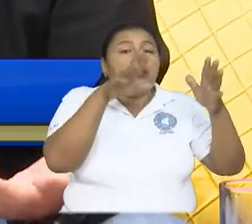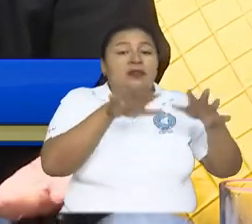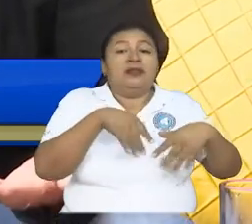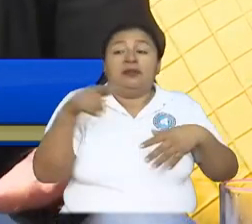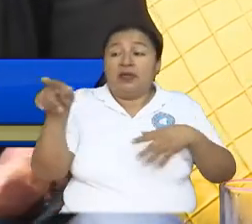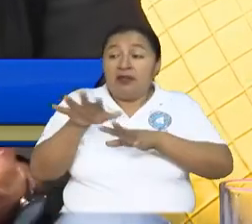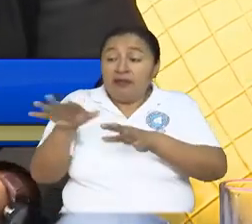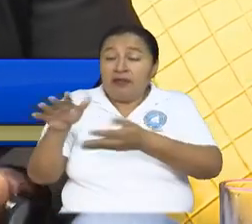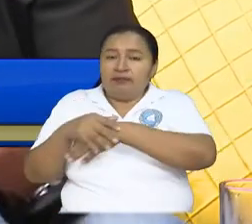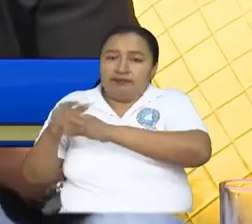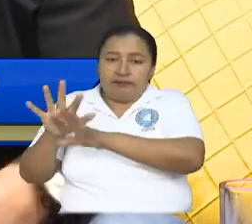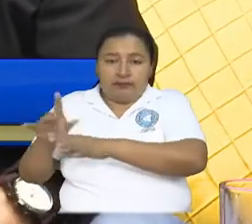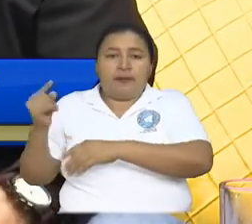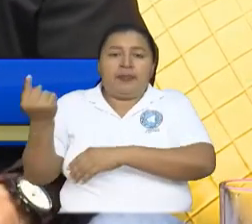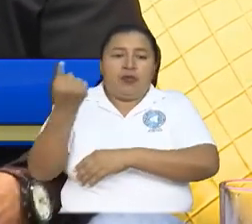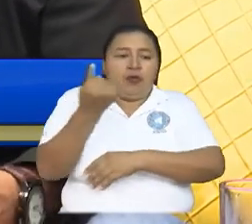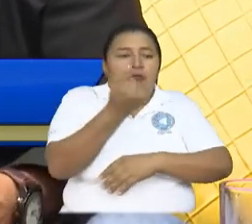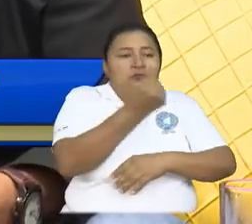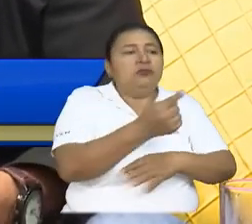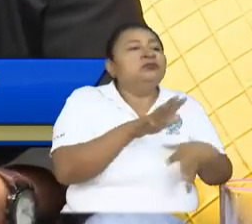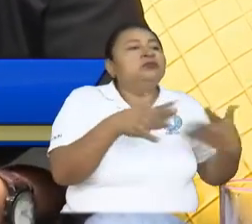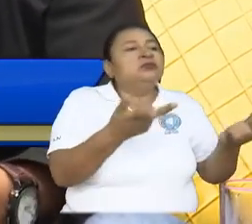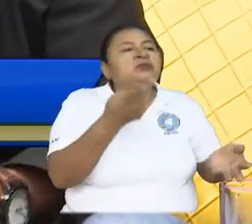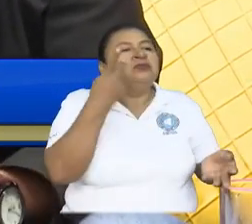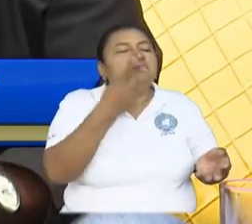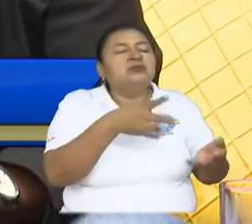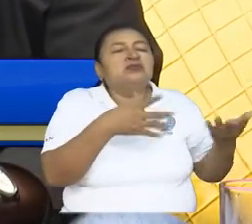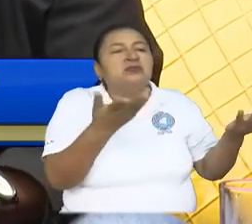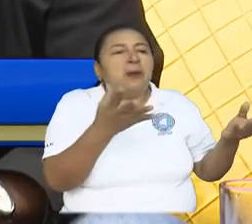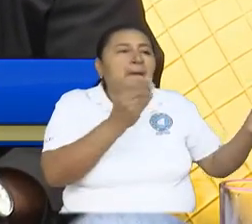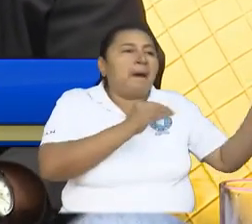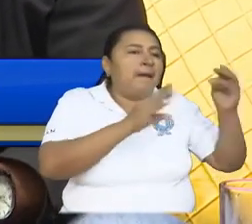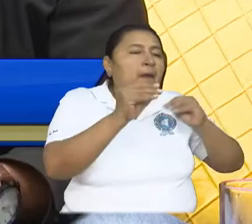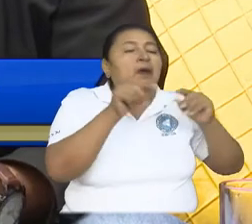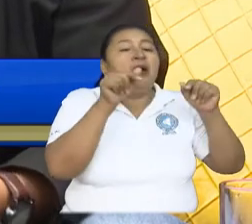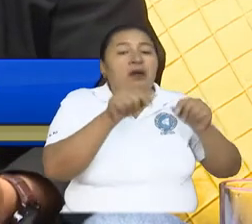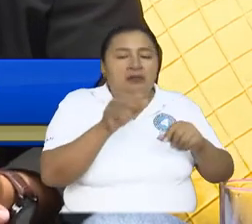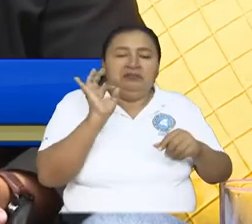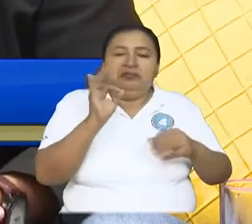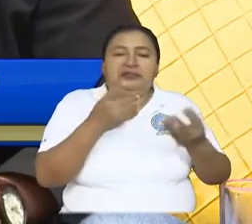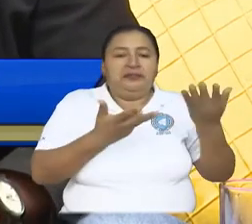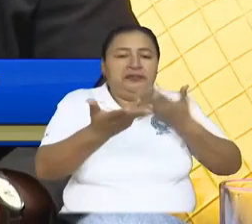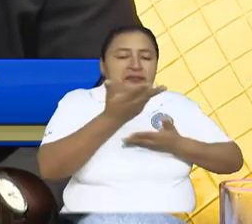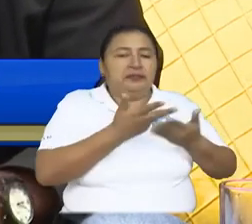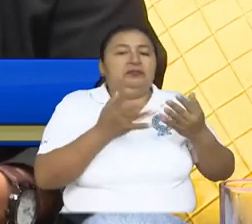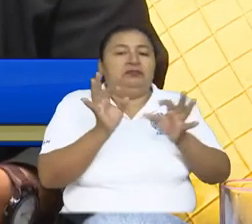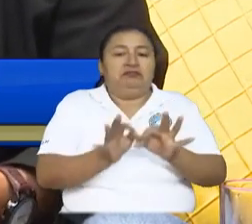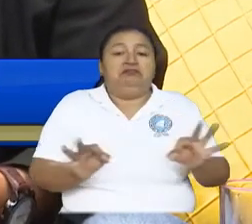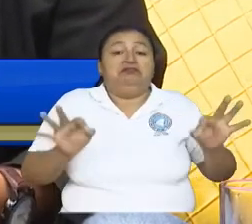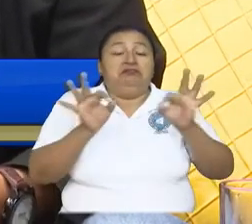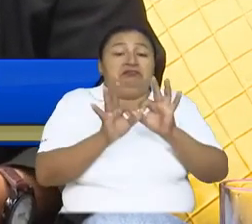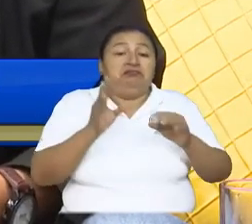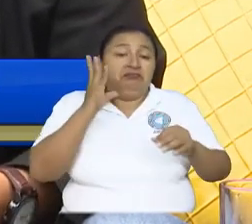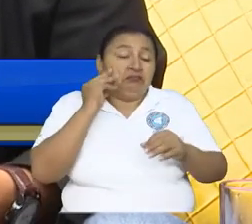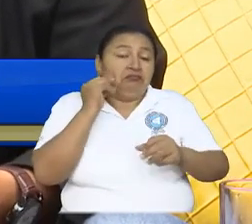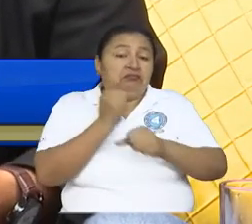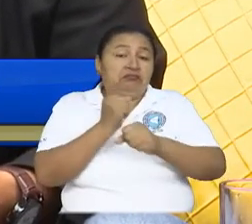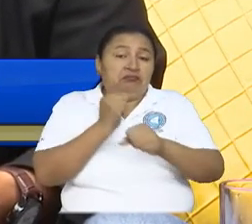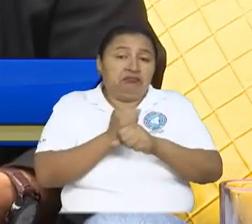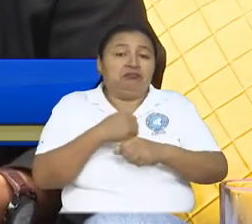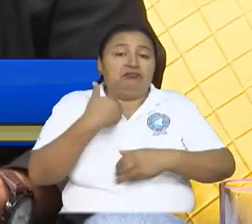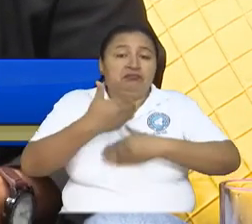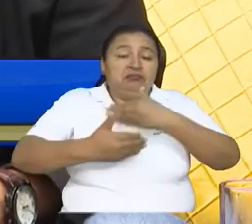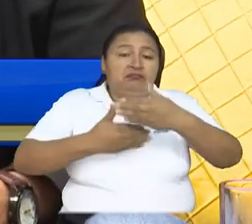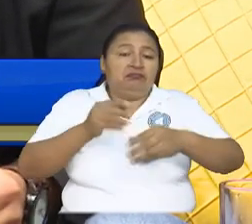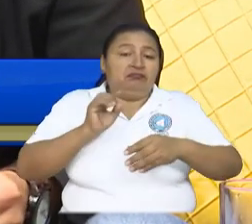que eso se va a realizar precisamente también con los compañeros muy muy buenos y de avanzada